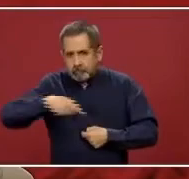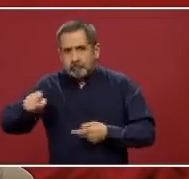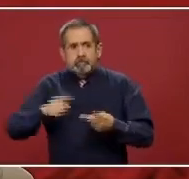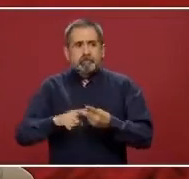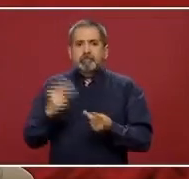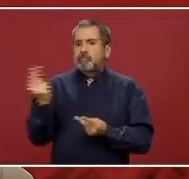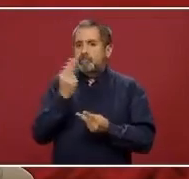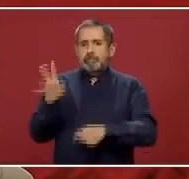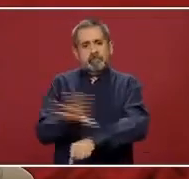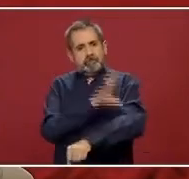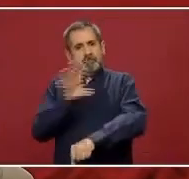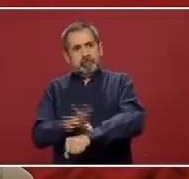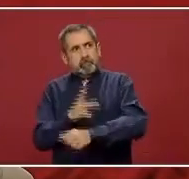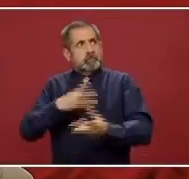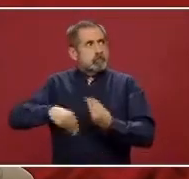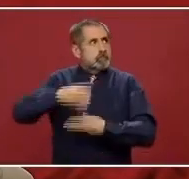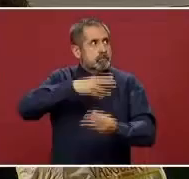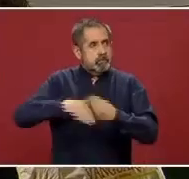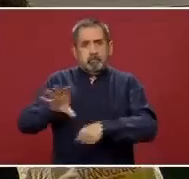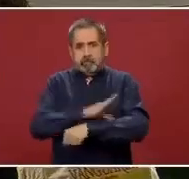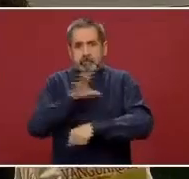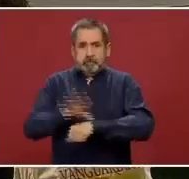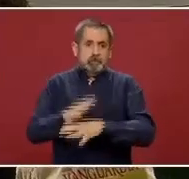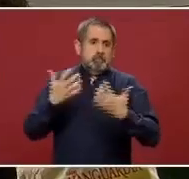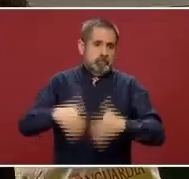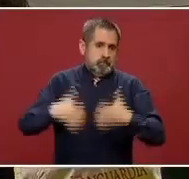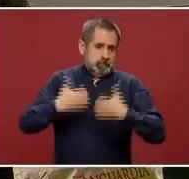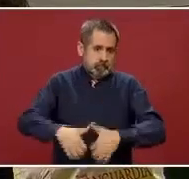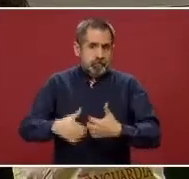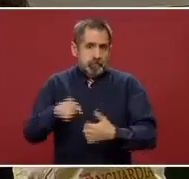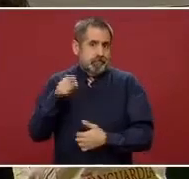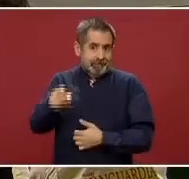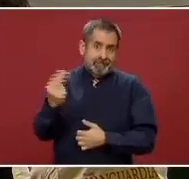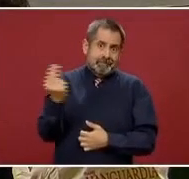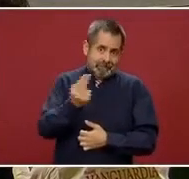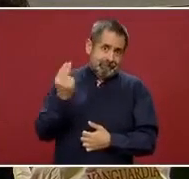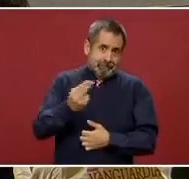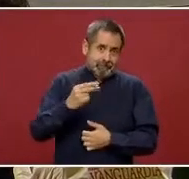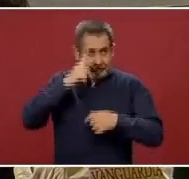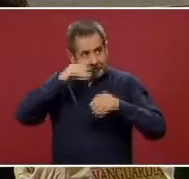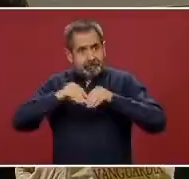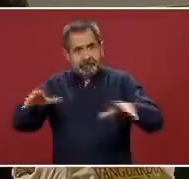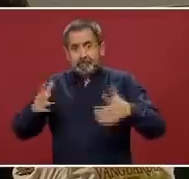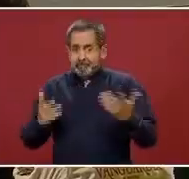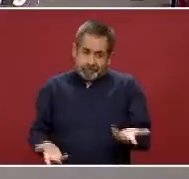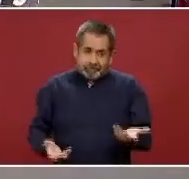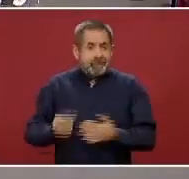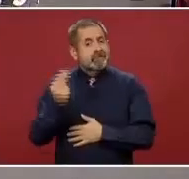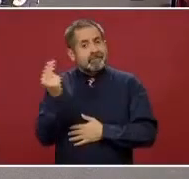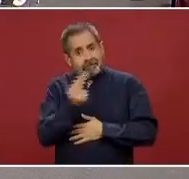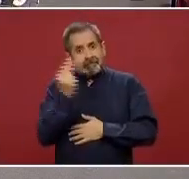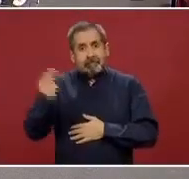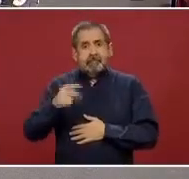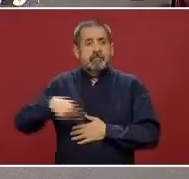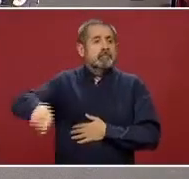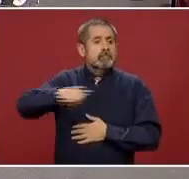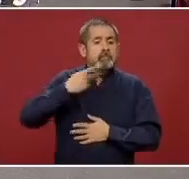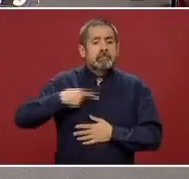producir energía, porque necesitamos energía eléctrica, porque necesitamos el servicio de